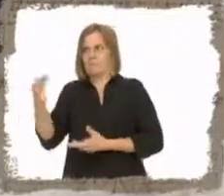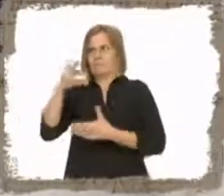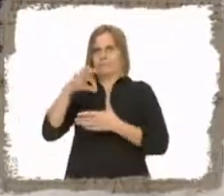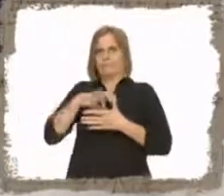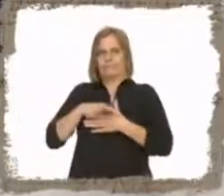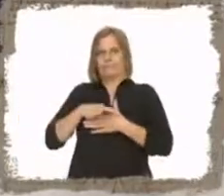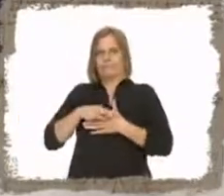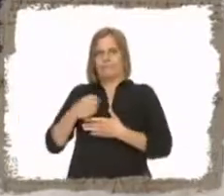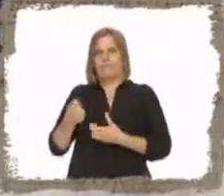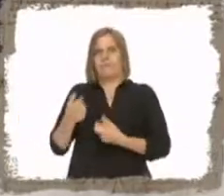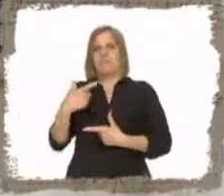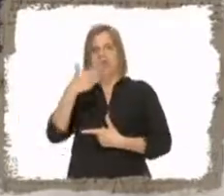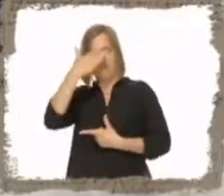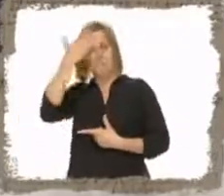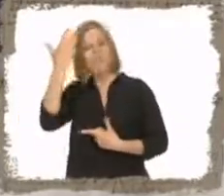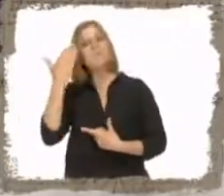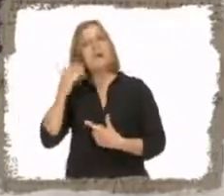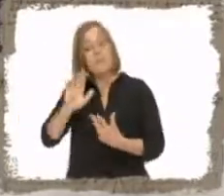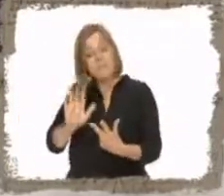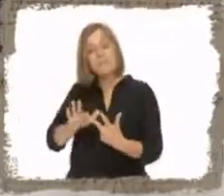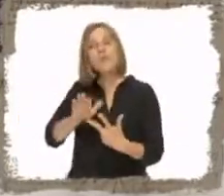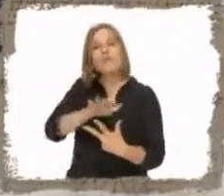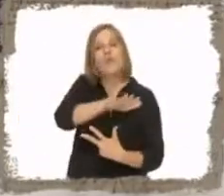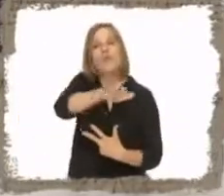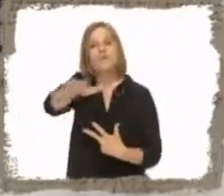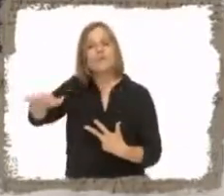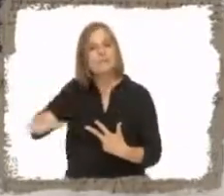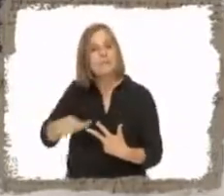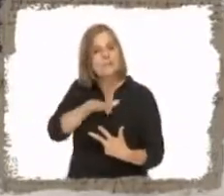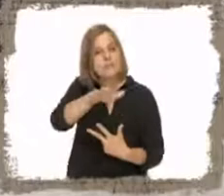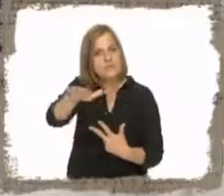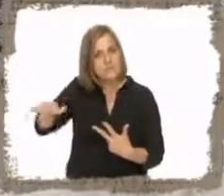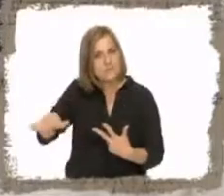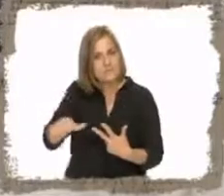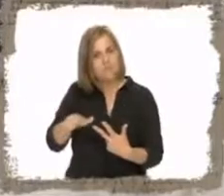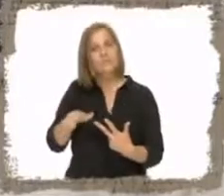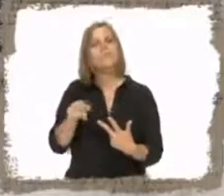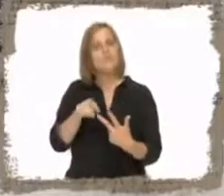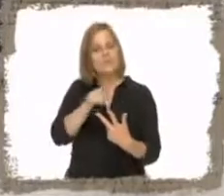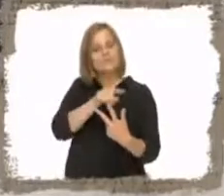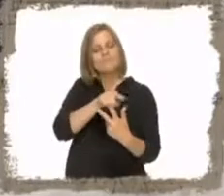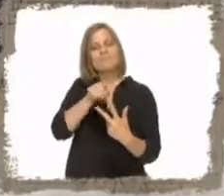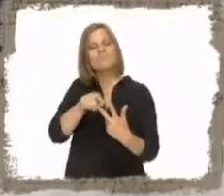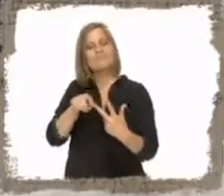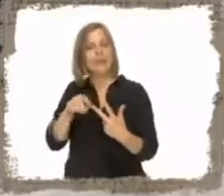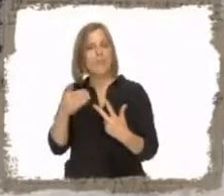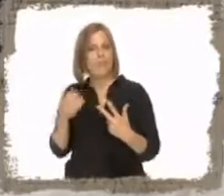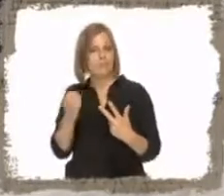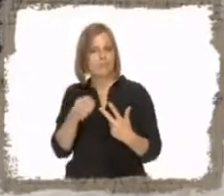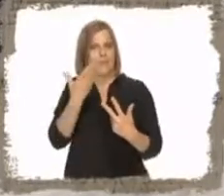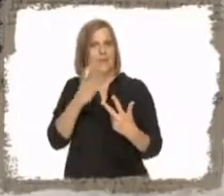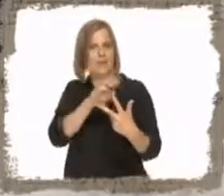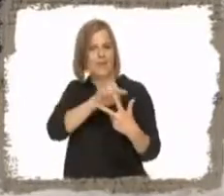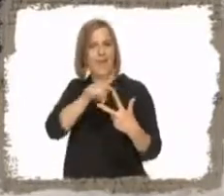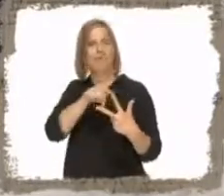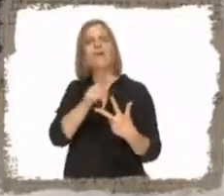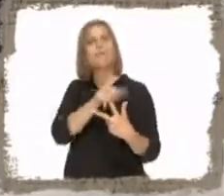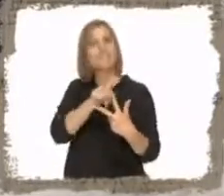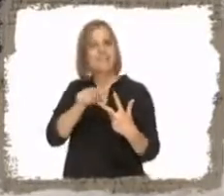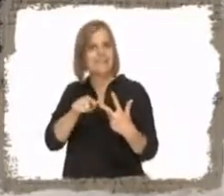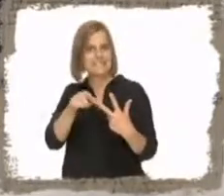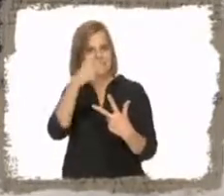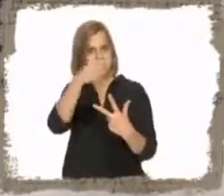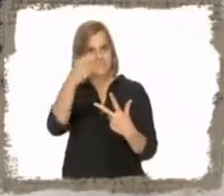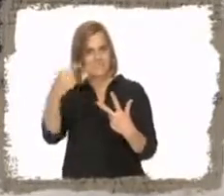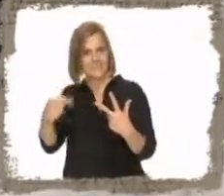bacteria que va a provocar la enfermedad, en un contexto determinado, en un ecosistema. Entonces, Entonces ya es superador al anterior porque tiene